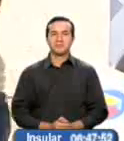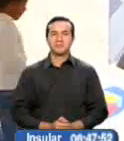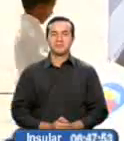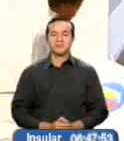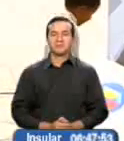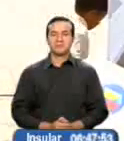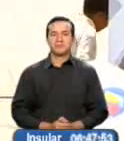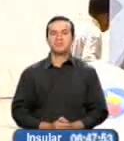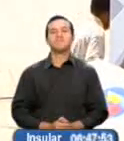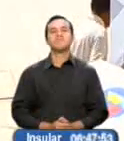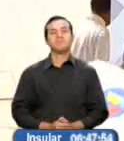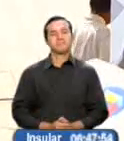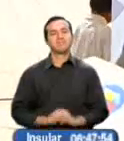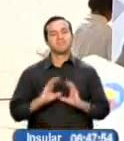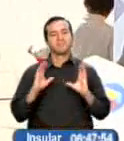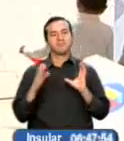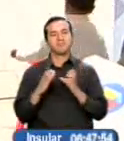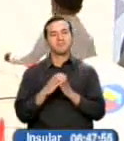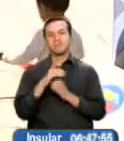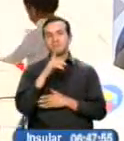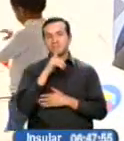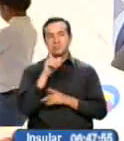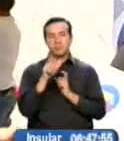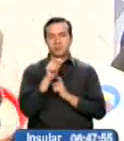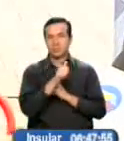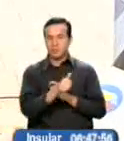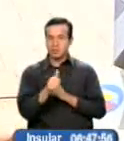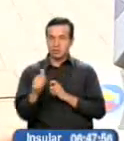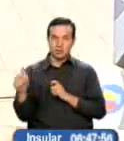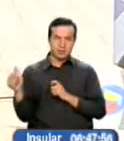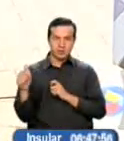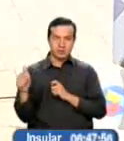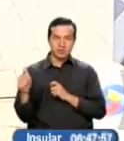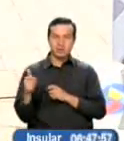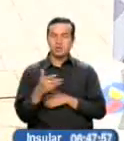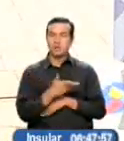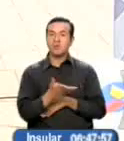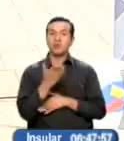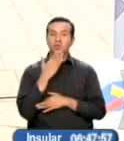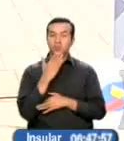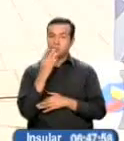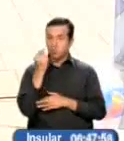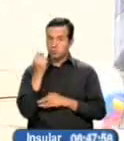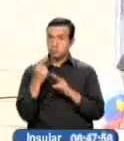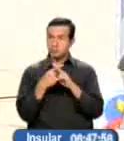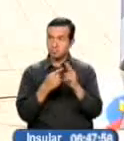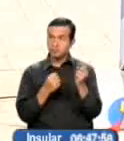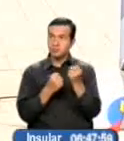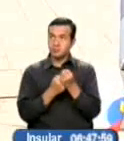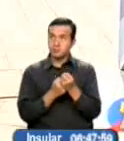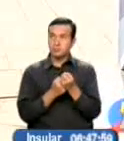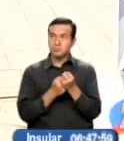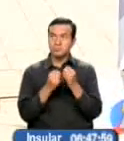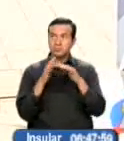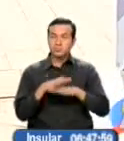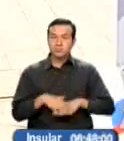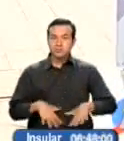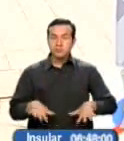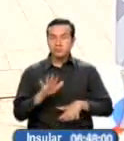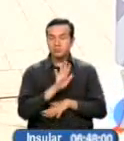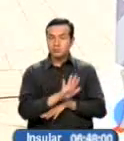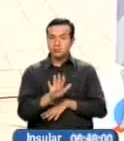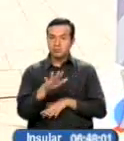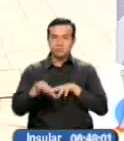Está justamente conformada por nuestros usuarios, que son los que reciben el crédito de desarrollo humano. Ocupar estos espacios para ellos